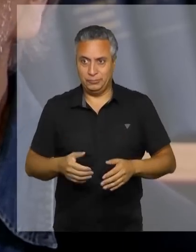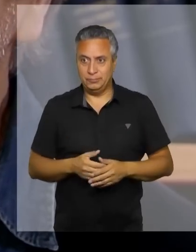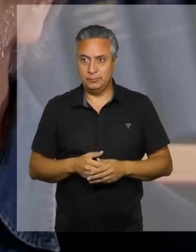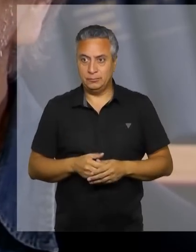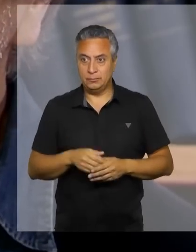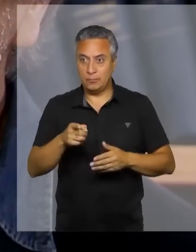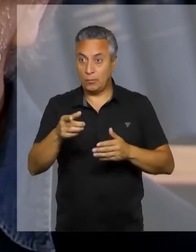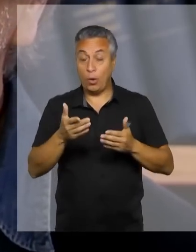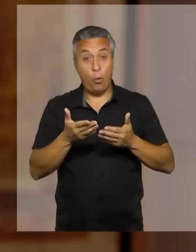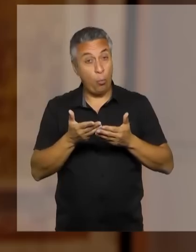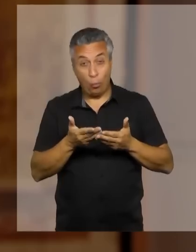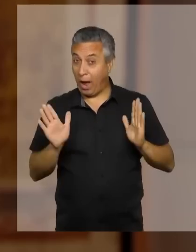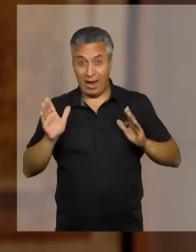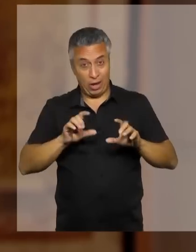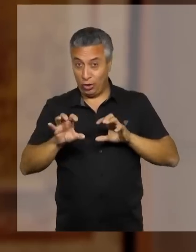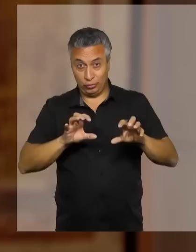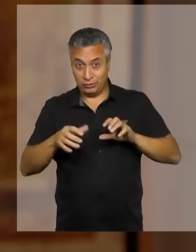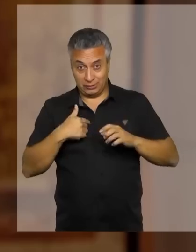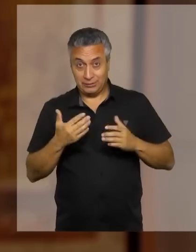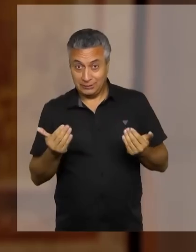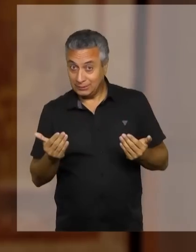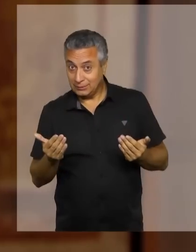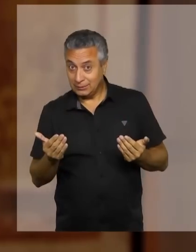Cualquier cosa que necesites.